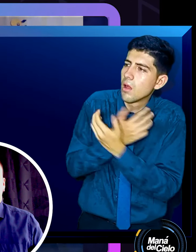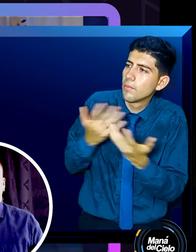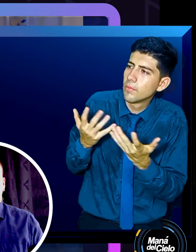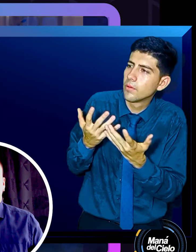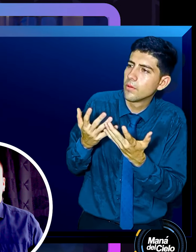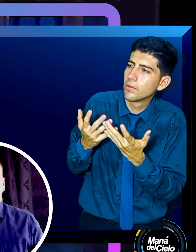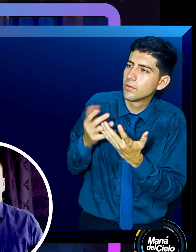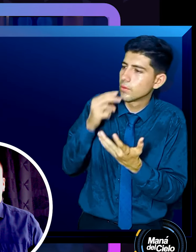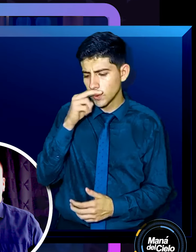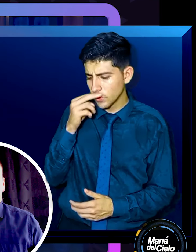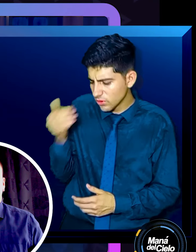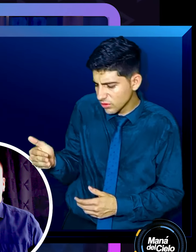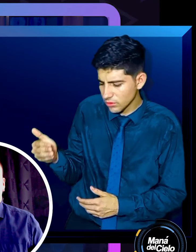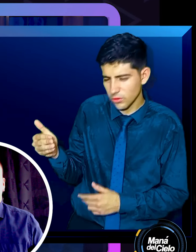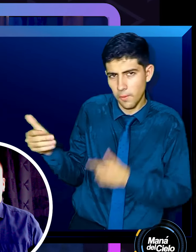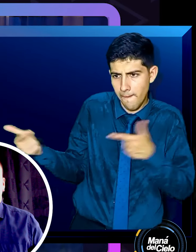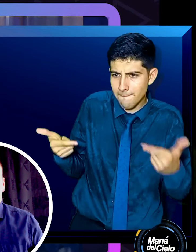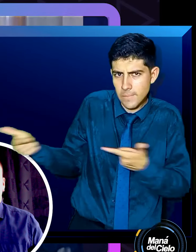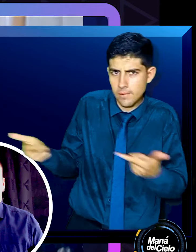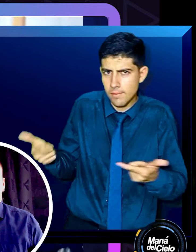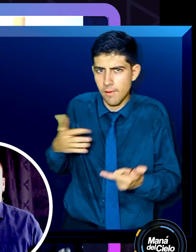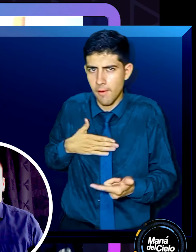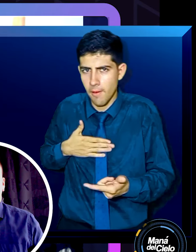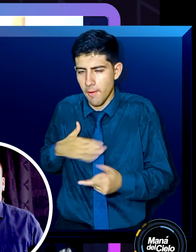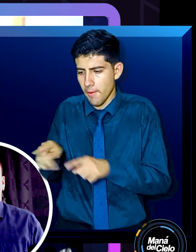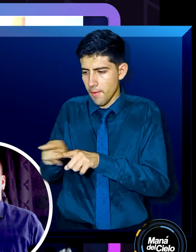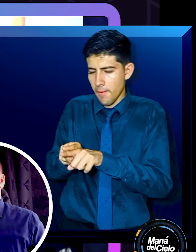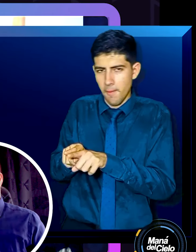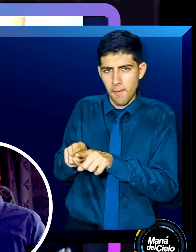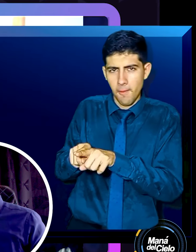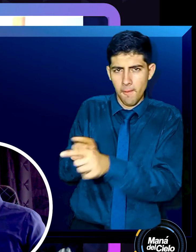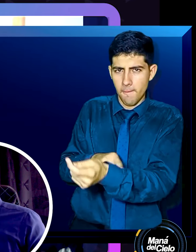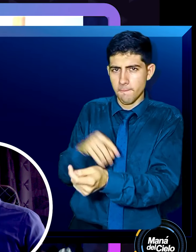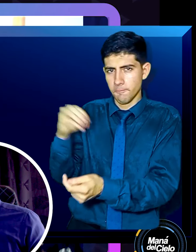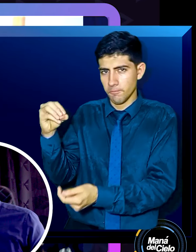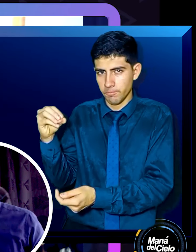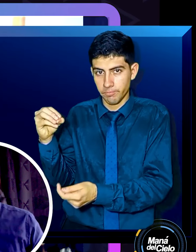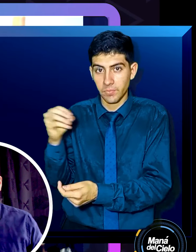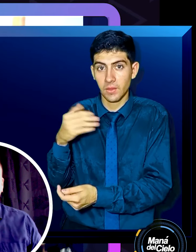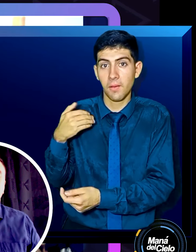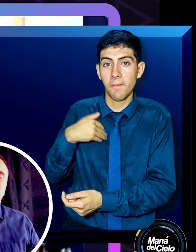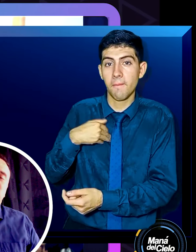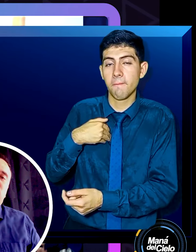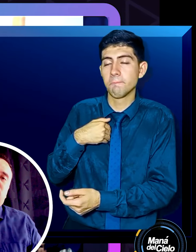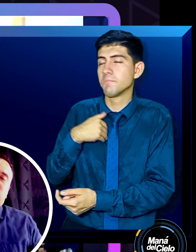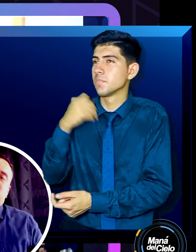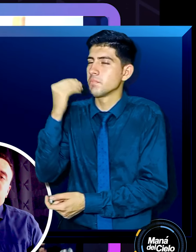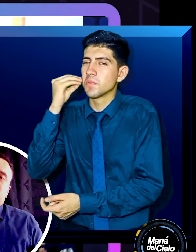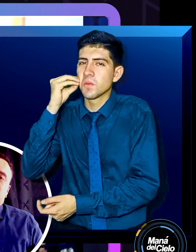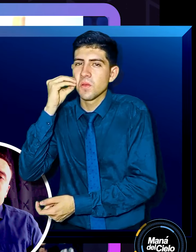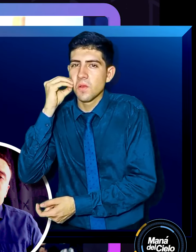nos peleábamos, mis hermanas y yo, mi abuelita nos amarraba barriga con barriga.